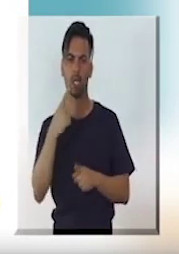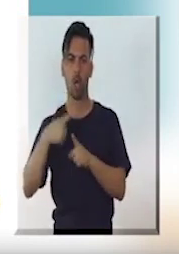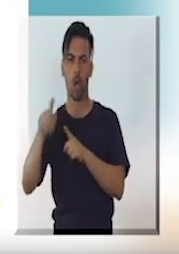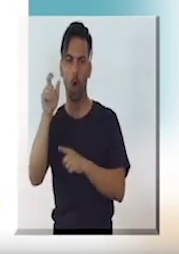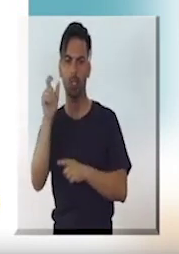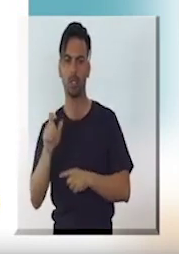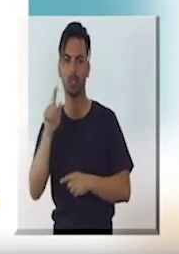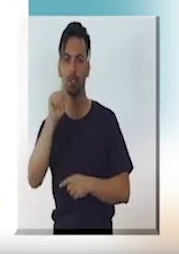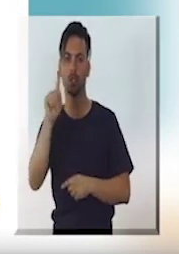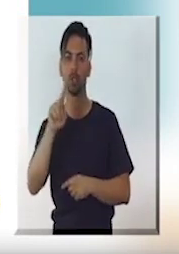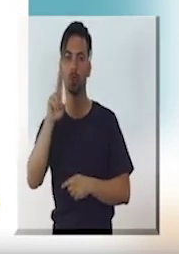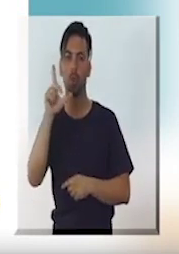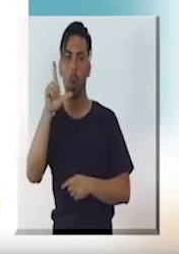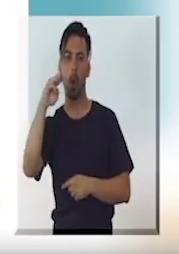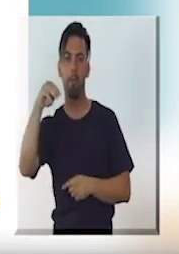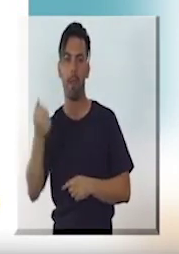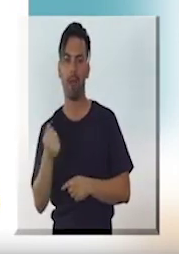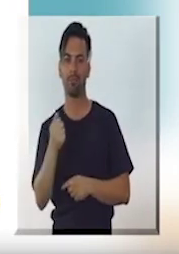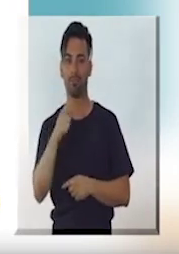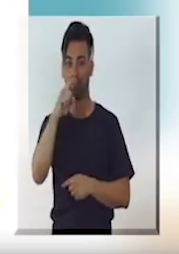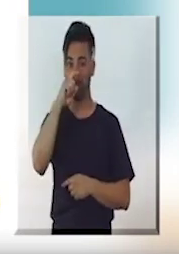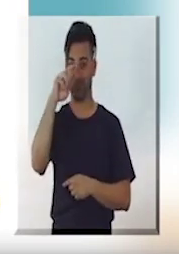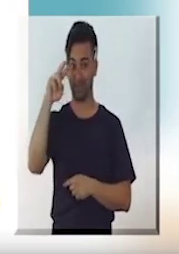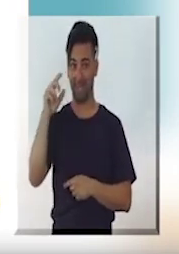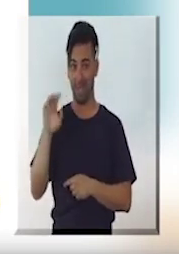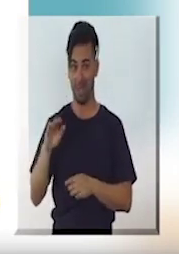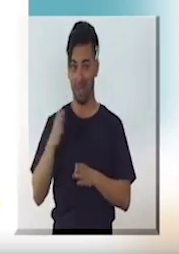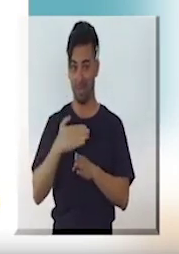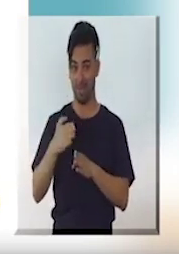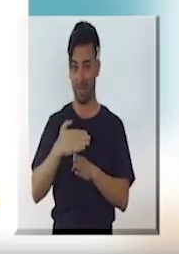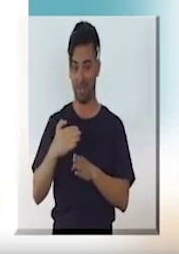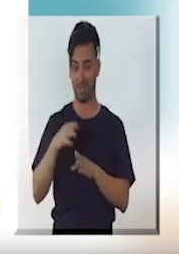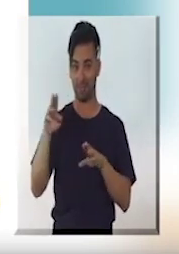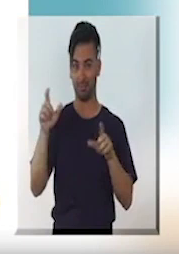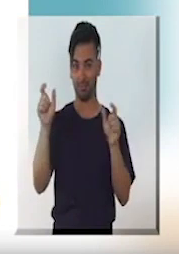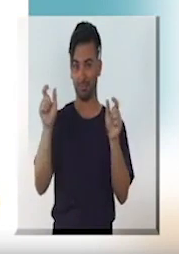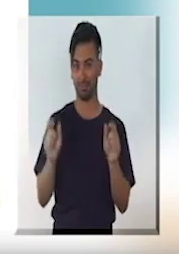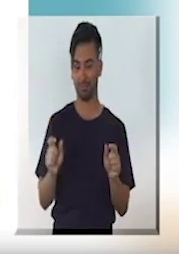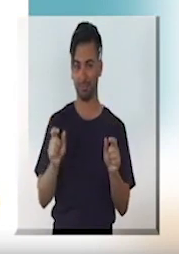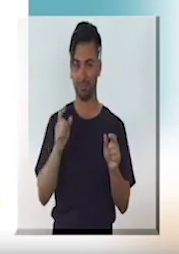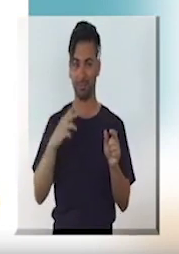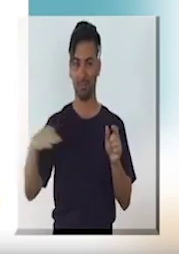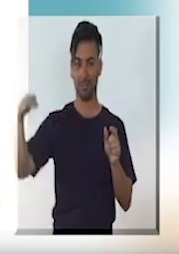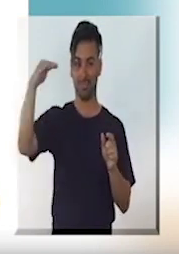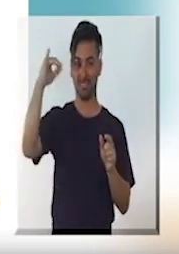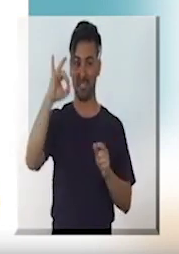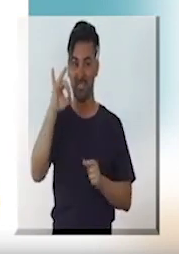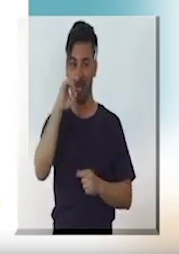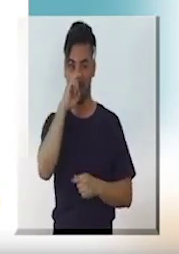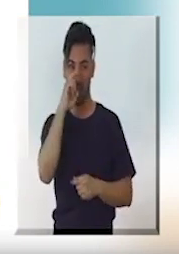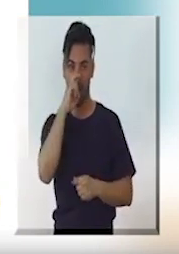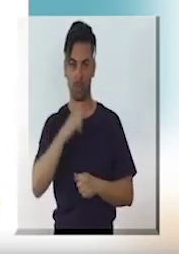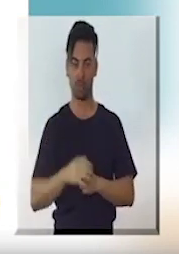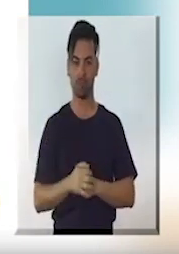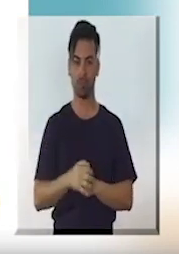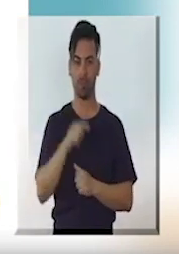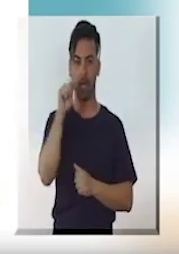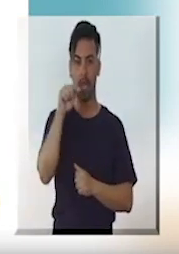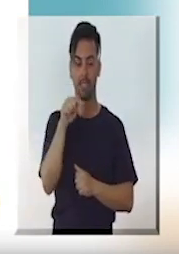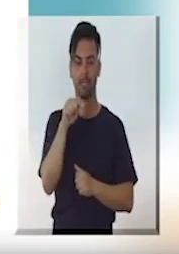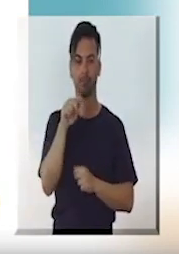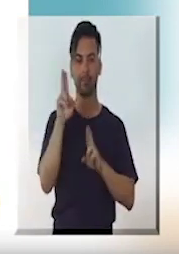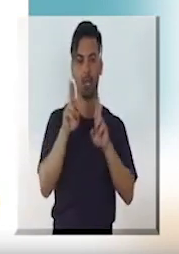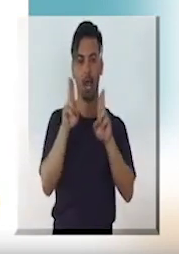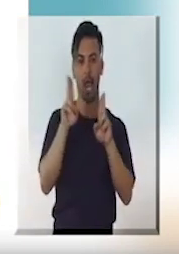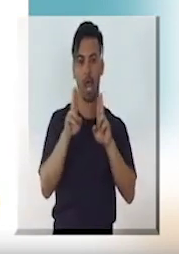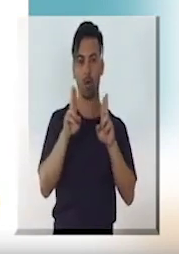7 años. Por tanto, podemos decir que si designamos por X a la edad de Laisel y